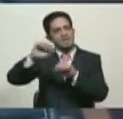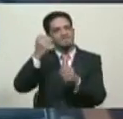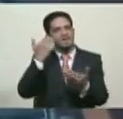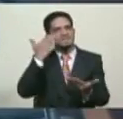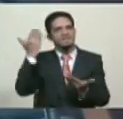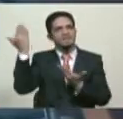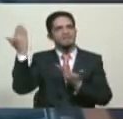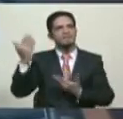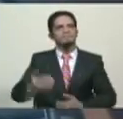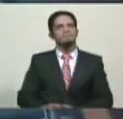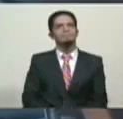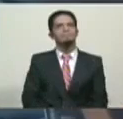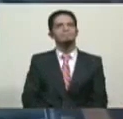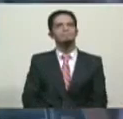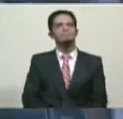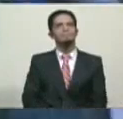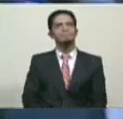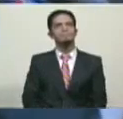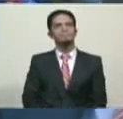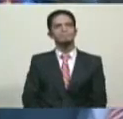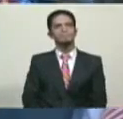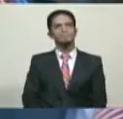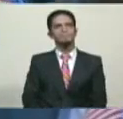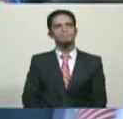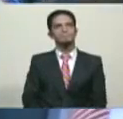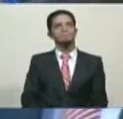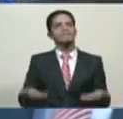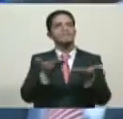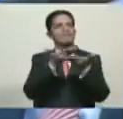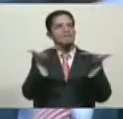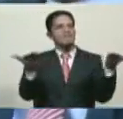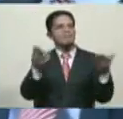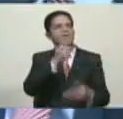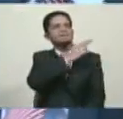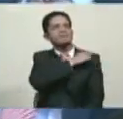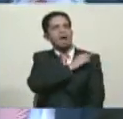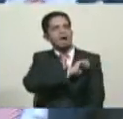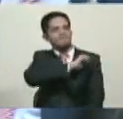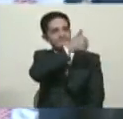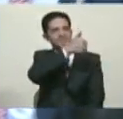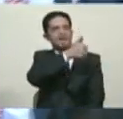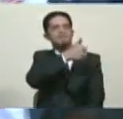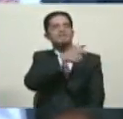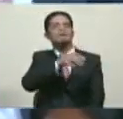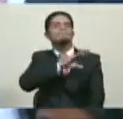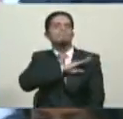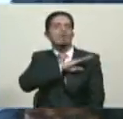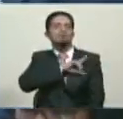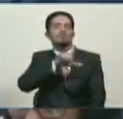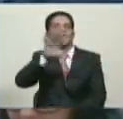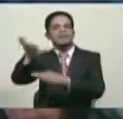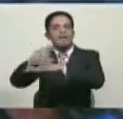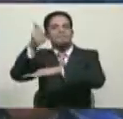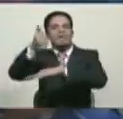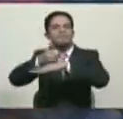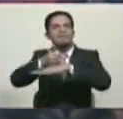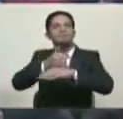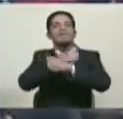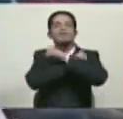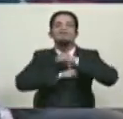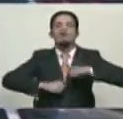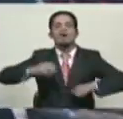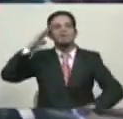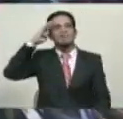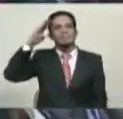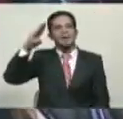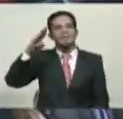ministro del Poder Popular para la Defensa, y demás oficiales generales y almirantes integrantes del Estado Mayor Superior de la Fuerza Armada